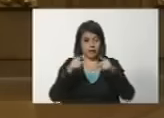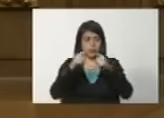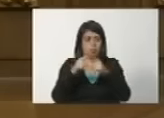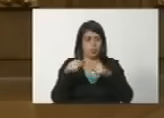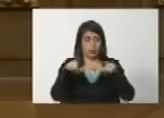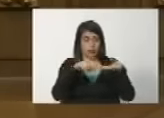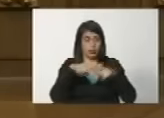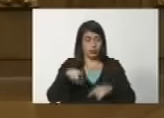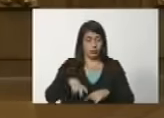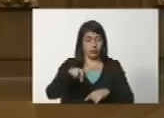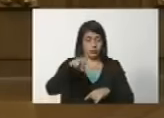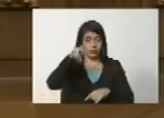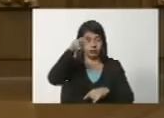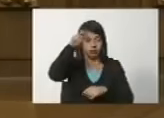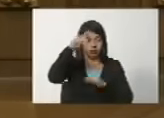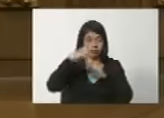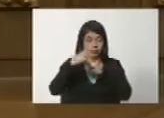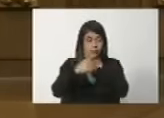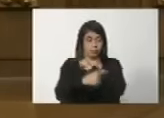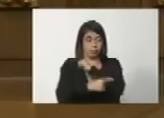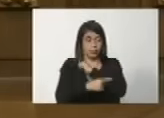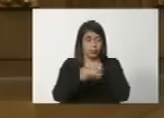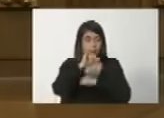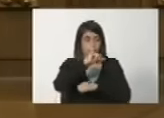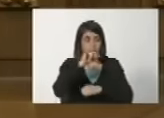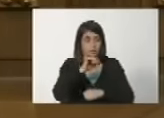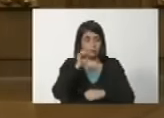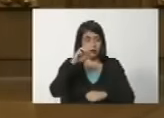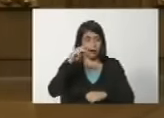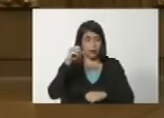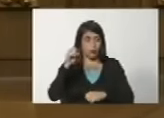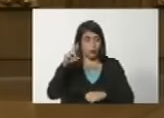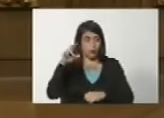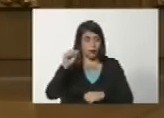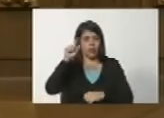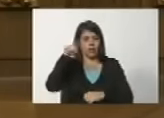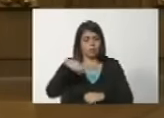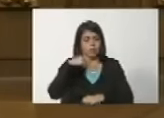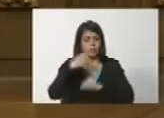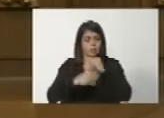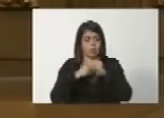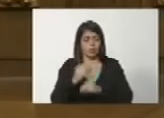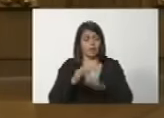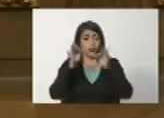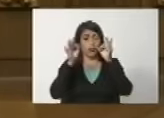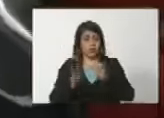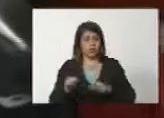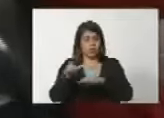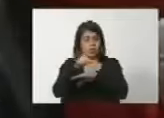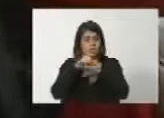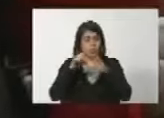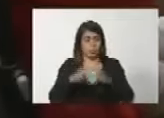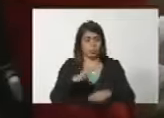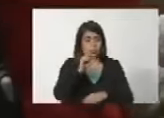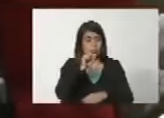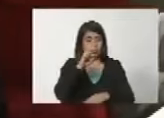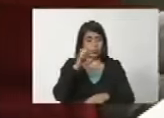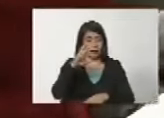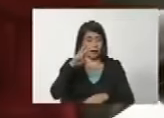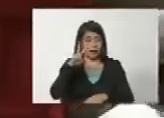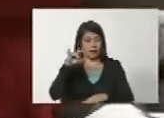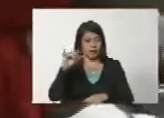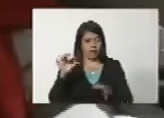colinas del Calvario, en el parque Ezequiel Zamora, y así como también se ha concretado con el gobierno de Serbia, que también es un